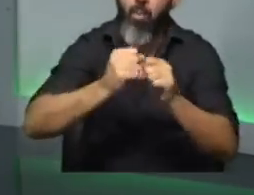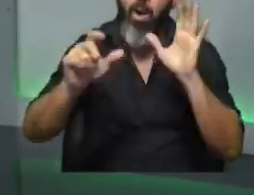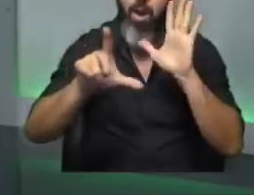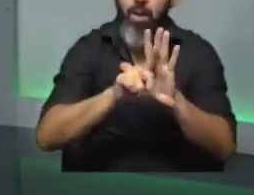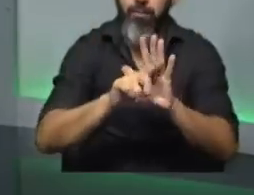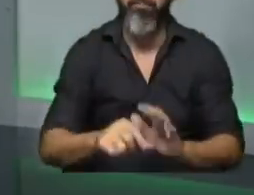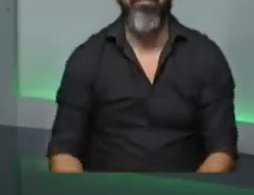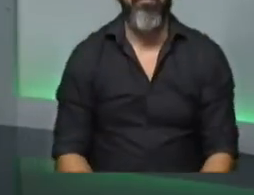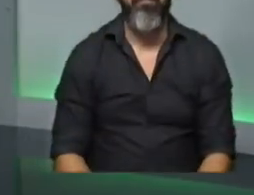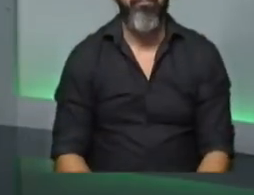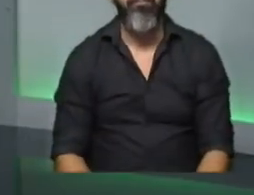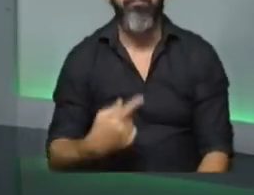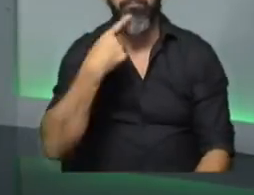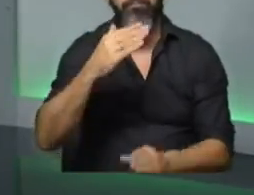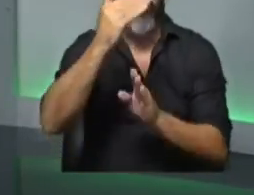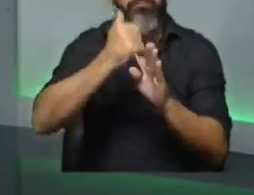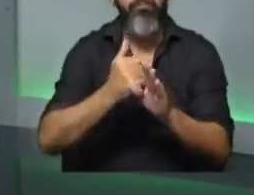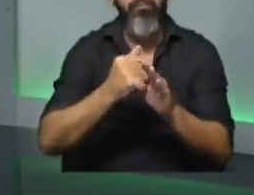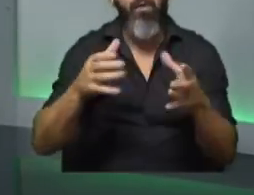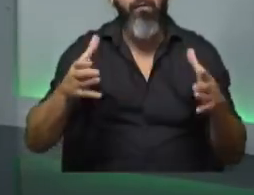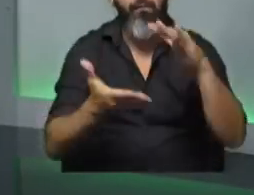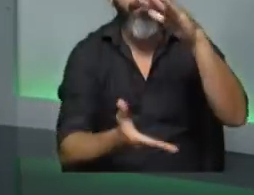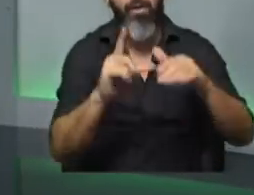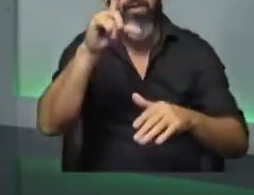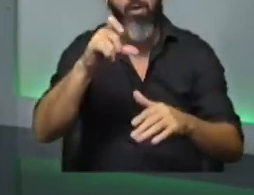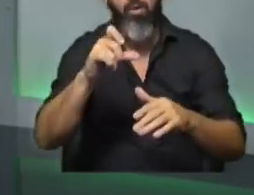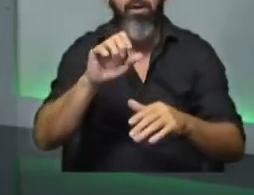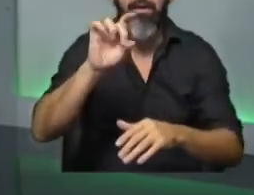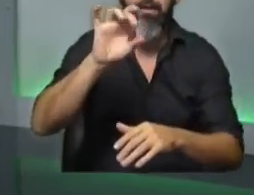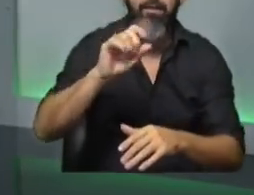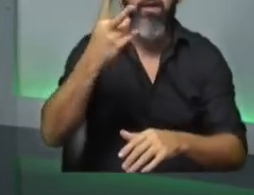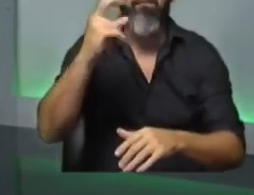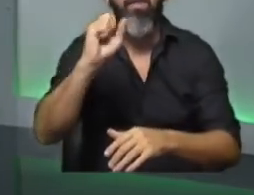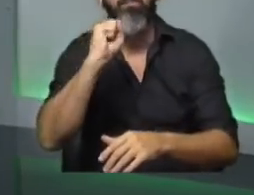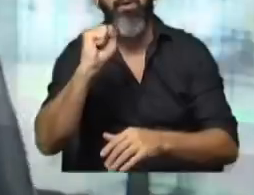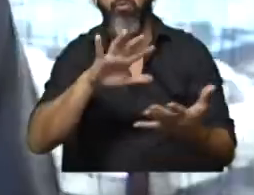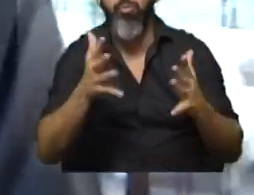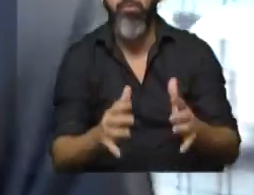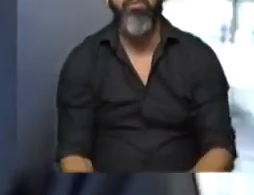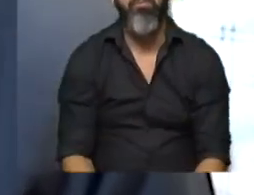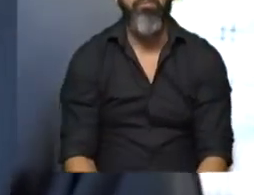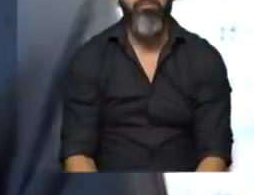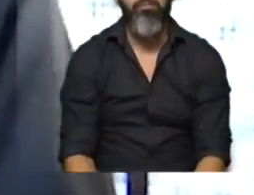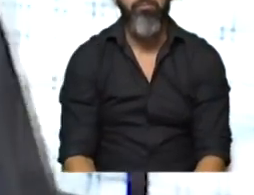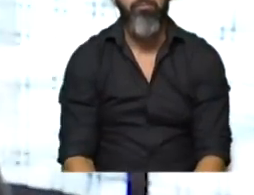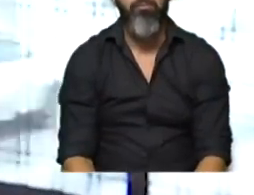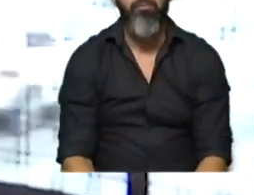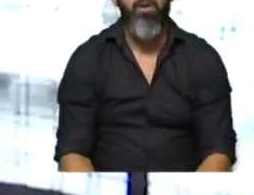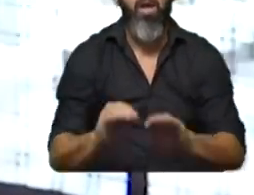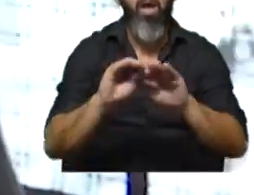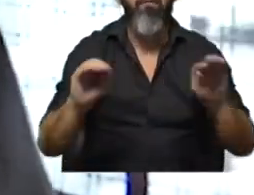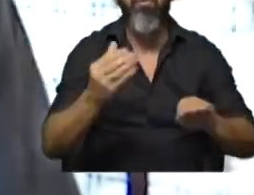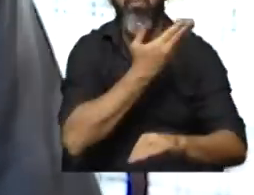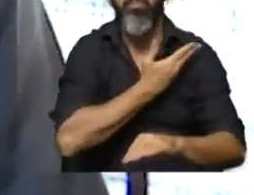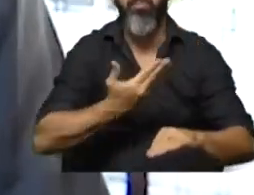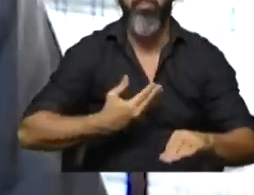ley según Fernández La rebaja en los bidones de agua va a ser de entre 15 y 20 pesos y los anuncios del señor presidente